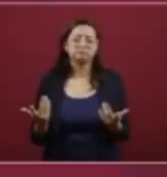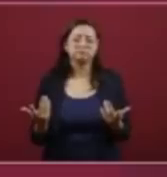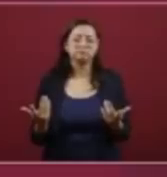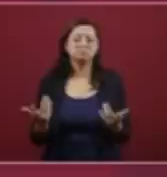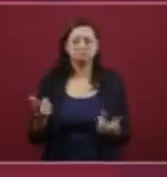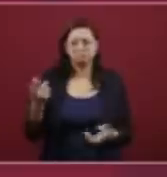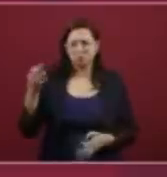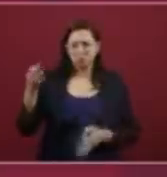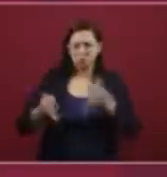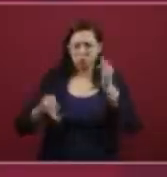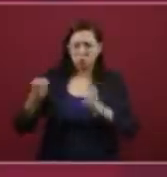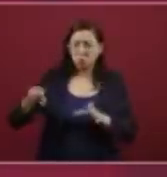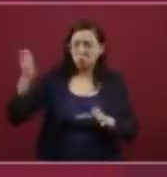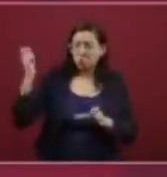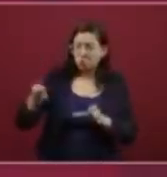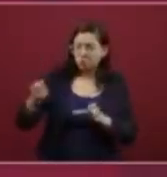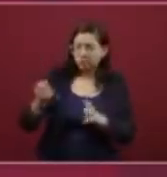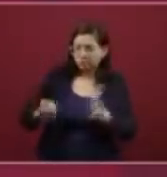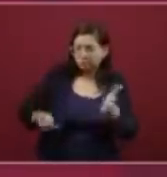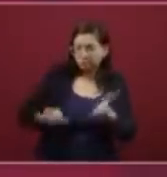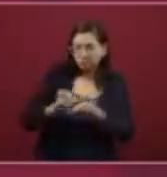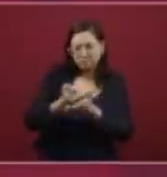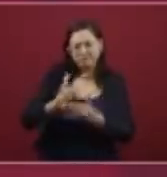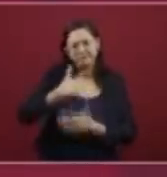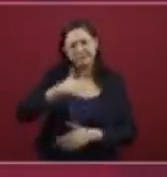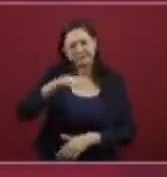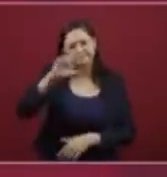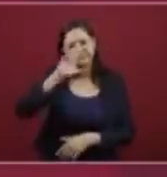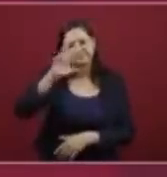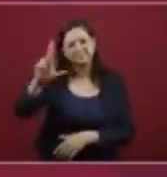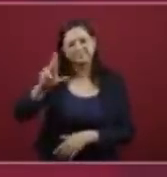decisiones de los jueces y del Poder Judicial.